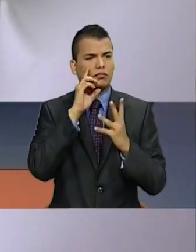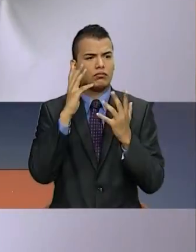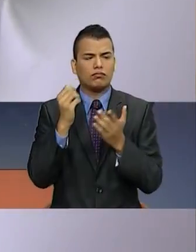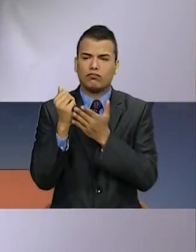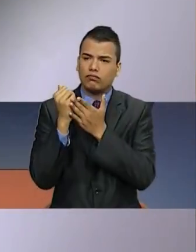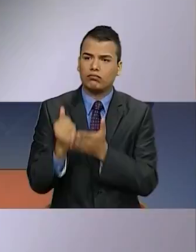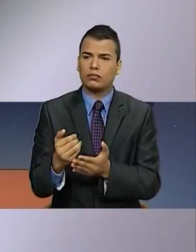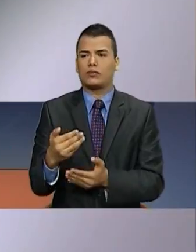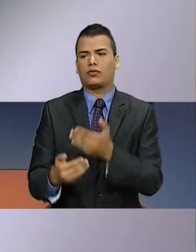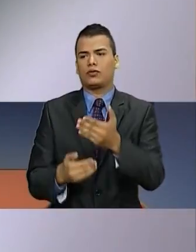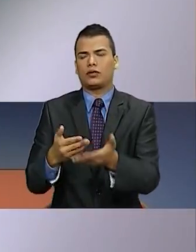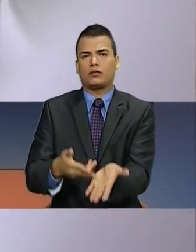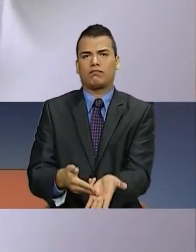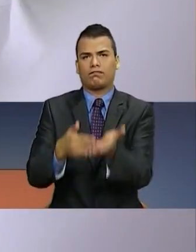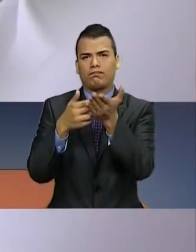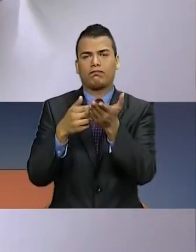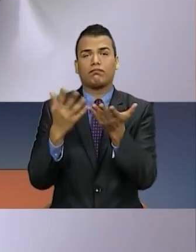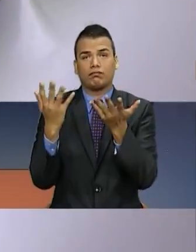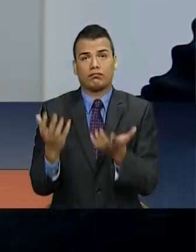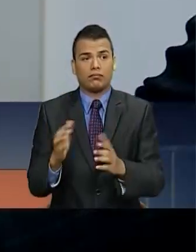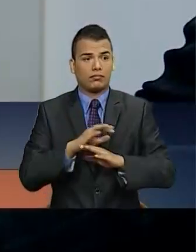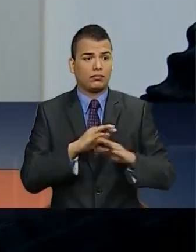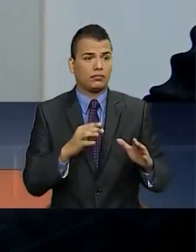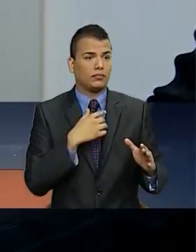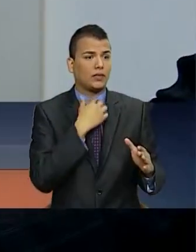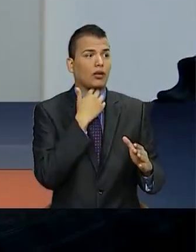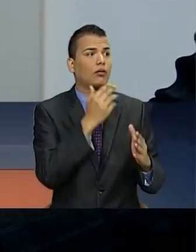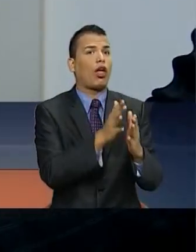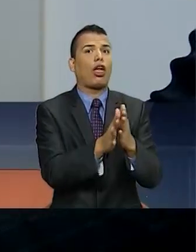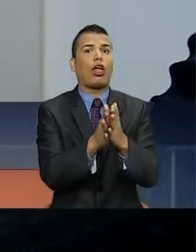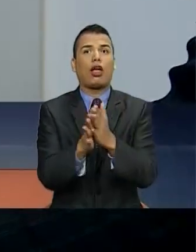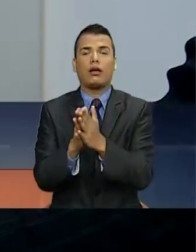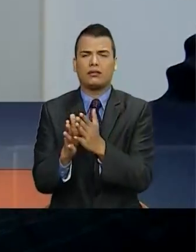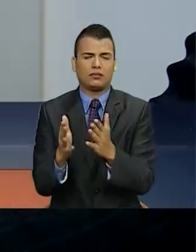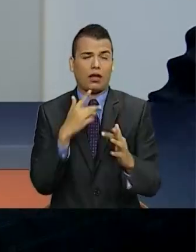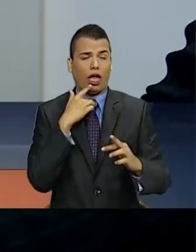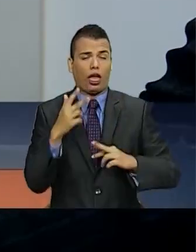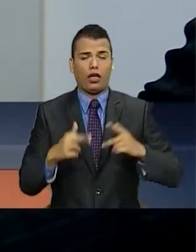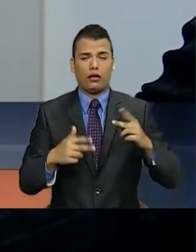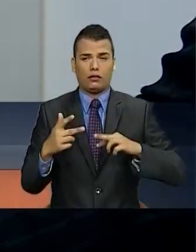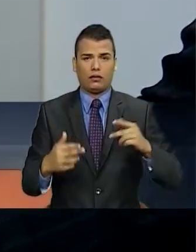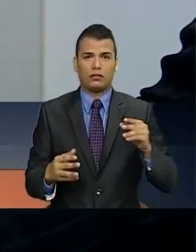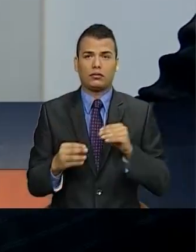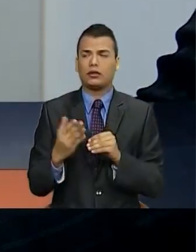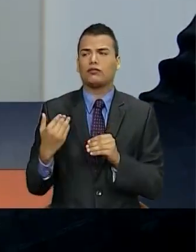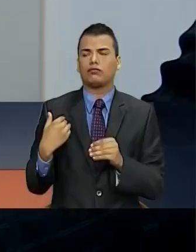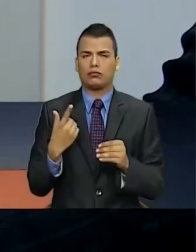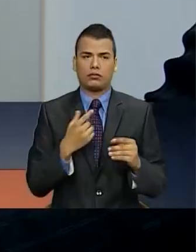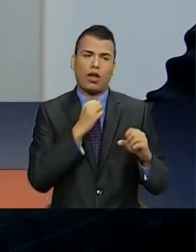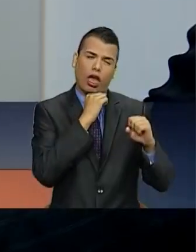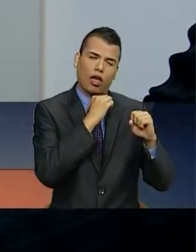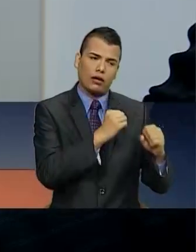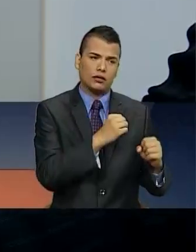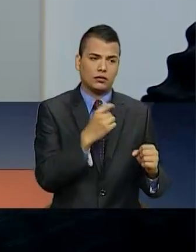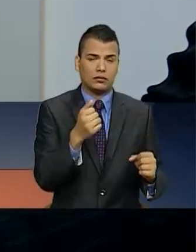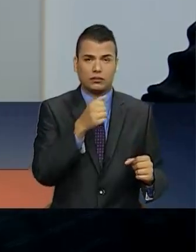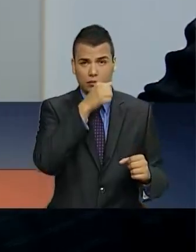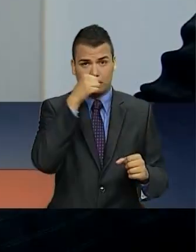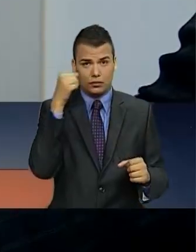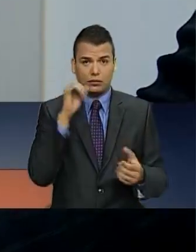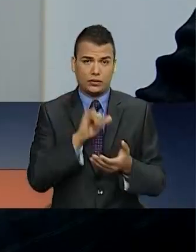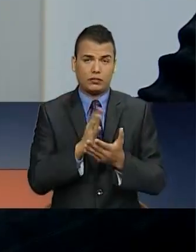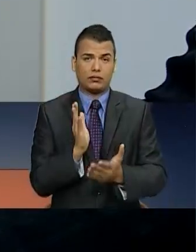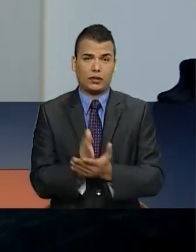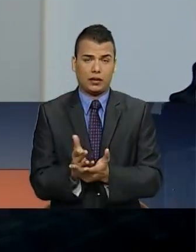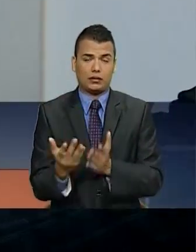ayudar en su proceso de recuperación. Estaba incoherente, estaba psicótico, además había acabado de consumir y el bazuco pues también produce ese